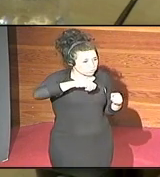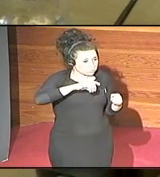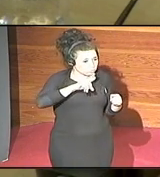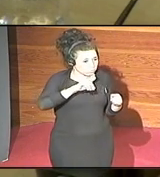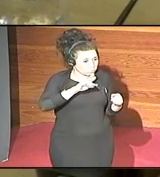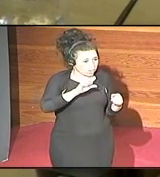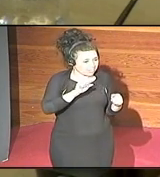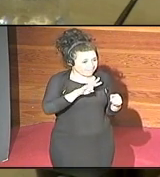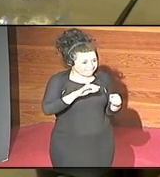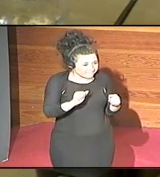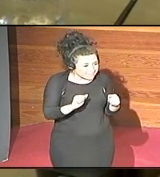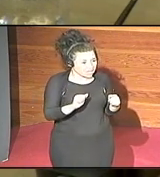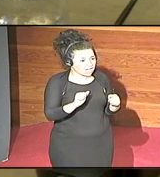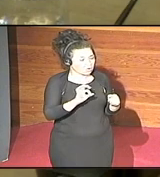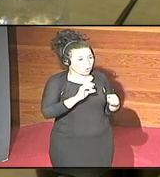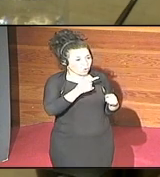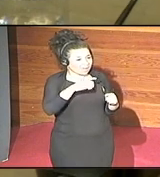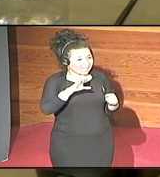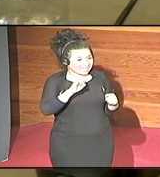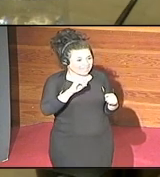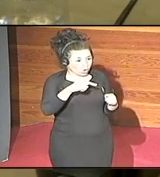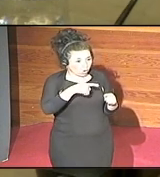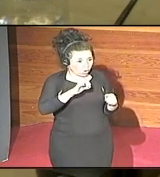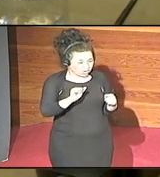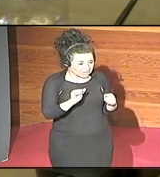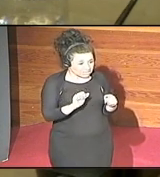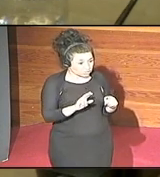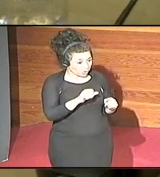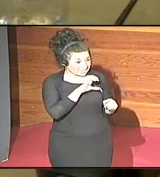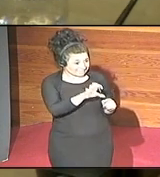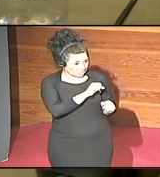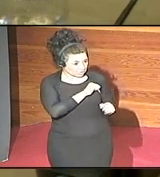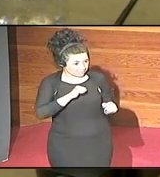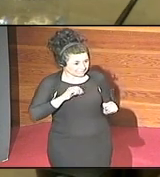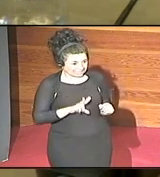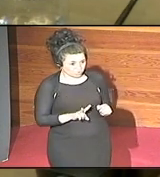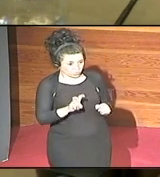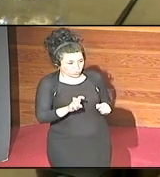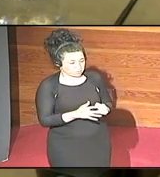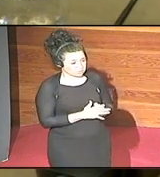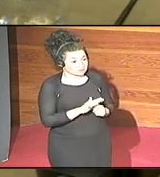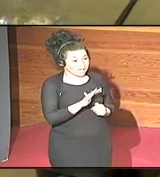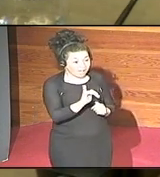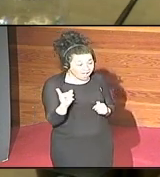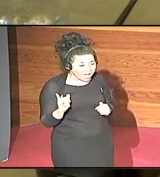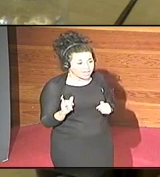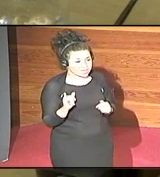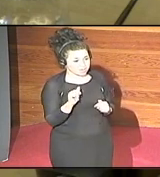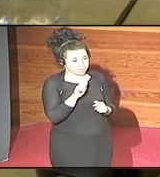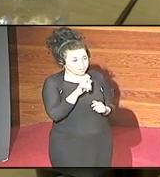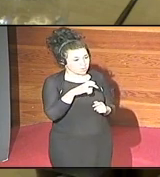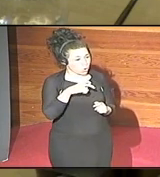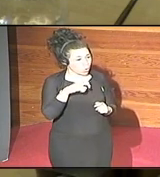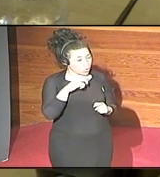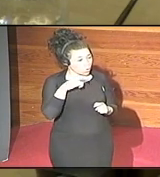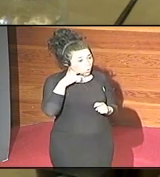Georgia, en nuevos estados independientes. Como había población rusa, de origen